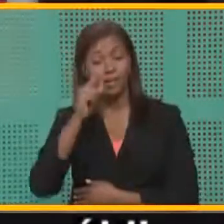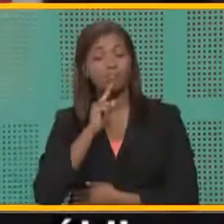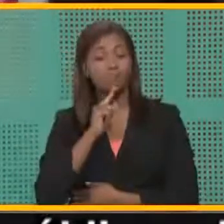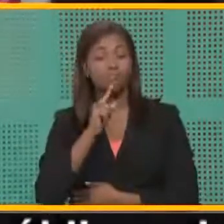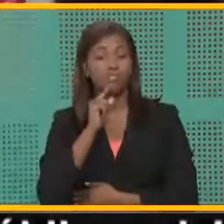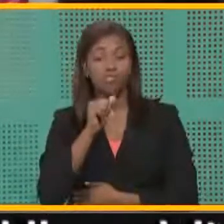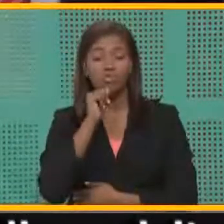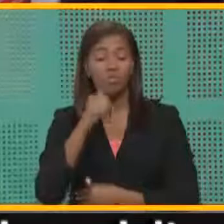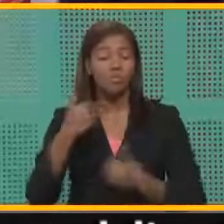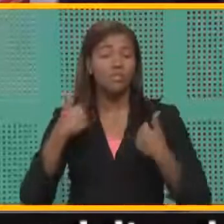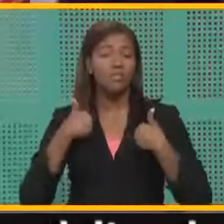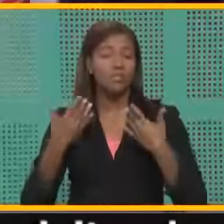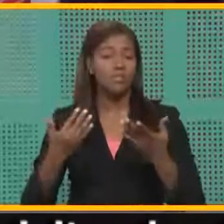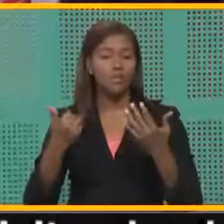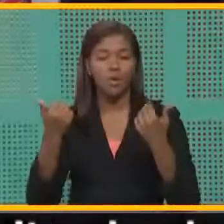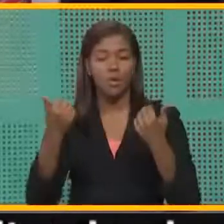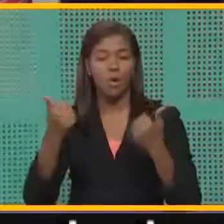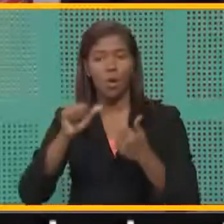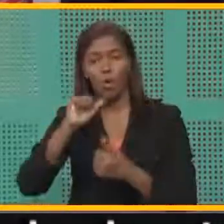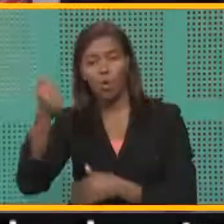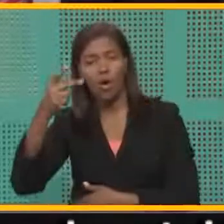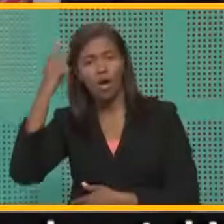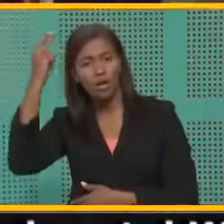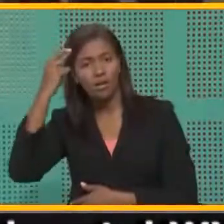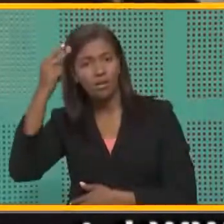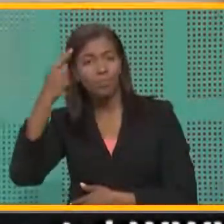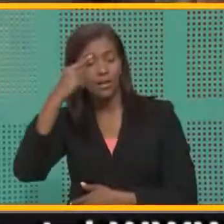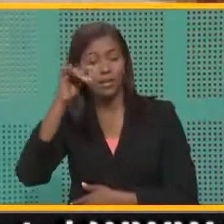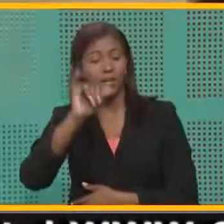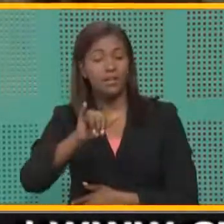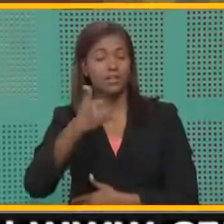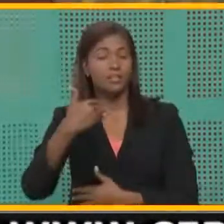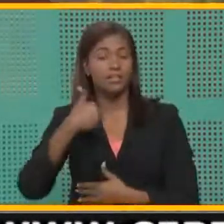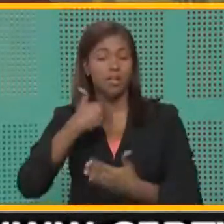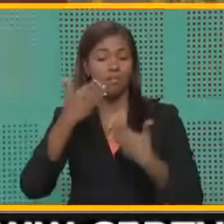no existe ninguna razón para que esa